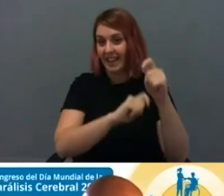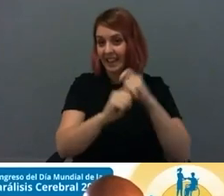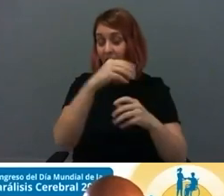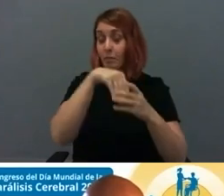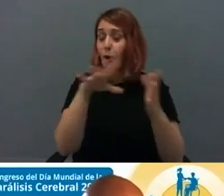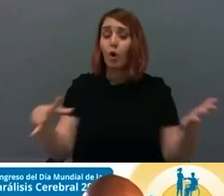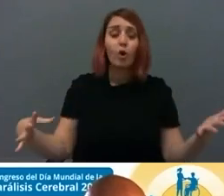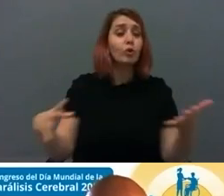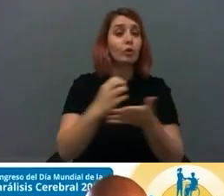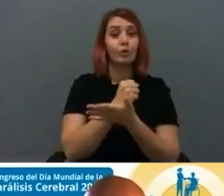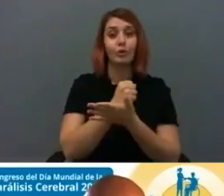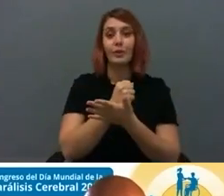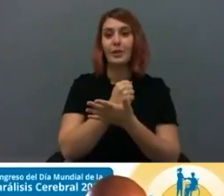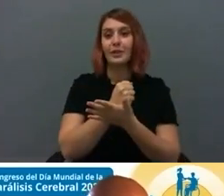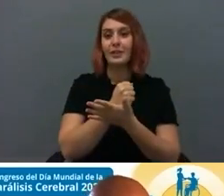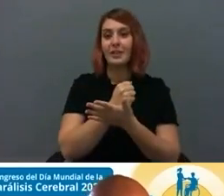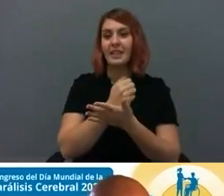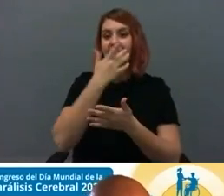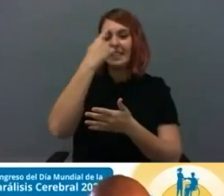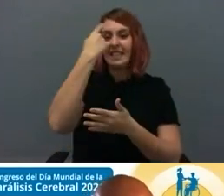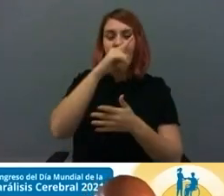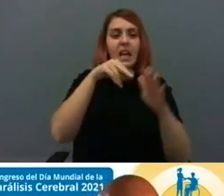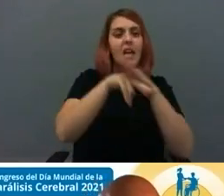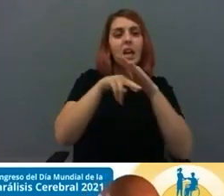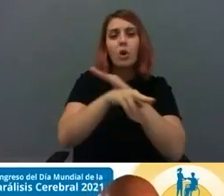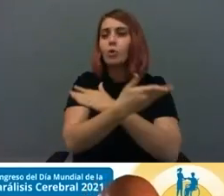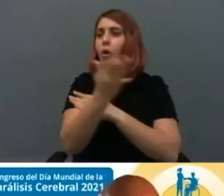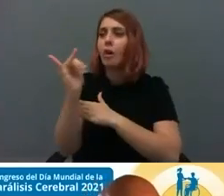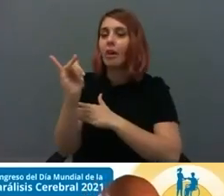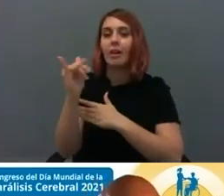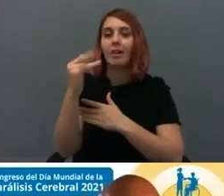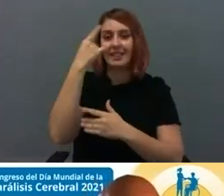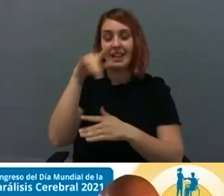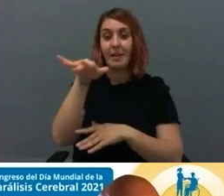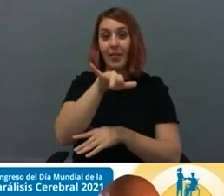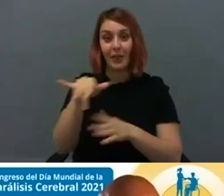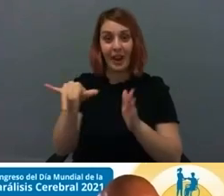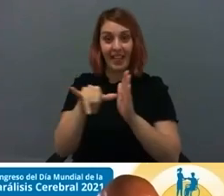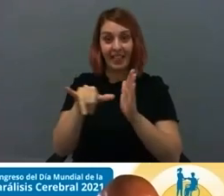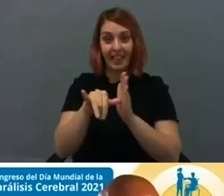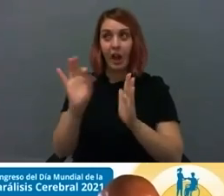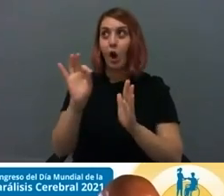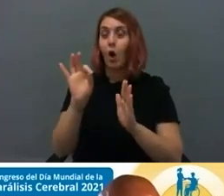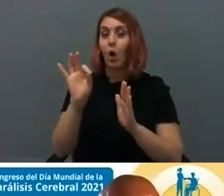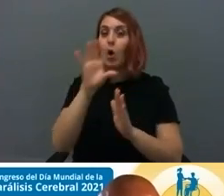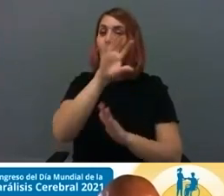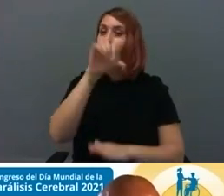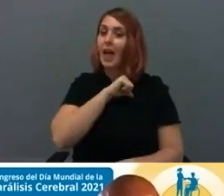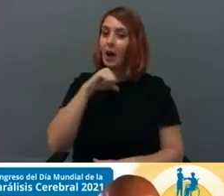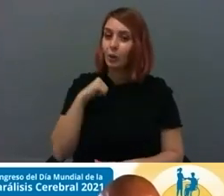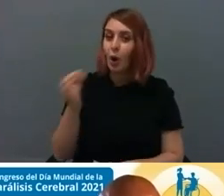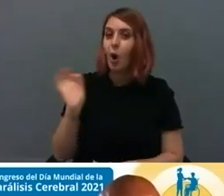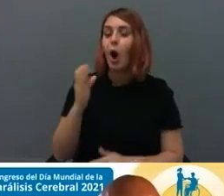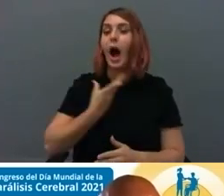todos conocen todos los recursos que están disponibles en vuestro entorno o en vuestra comunidad autónoma o en